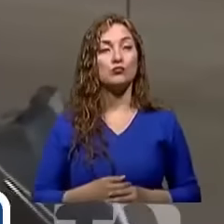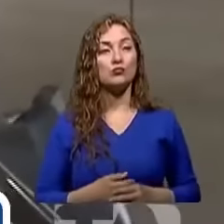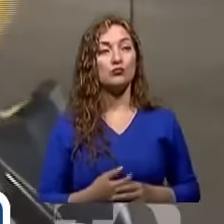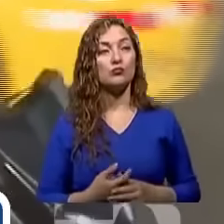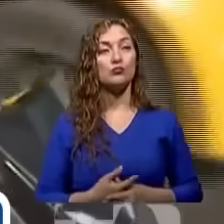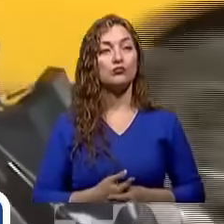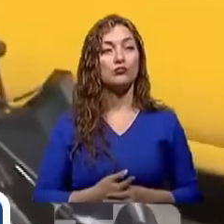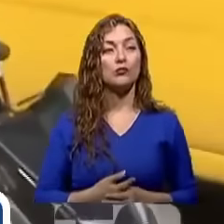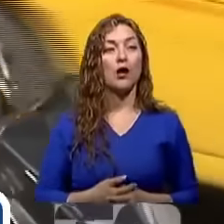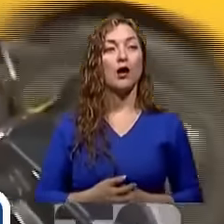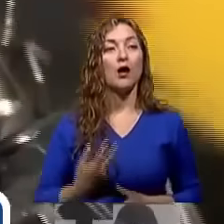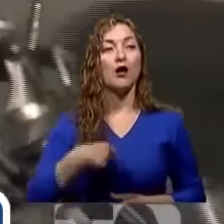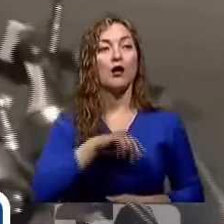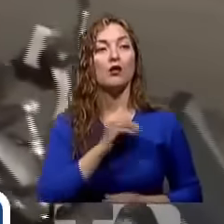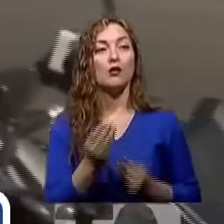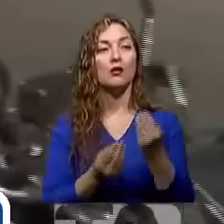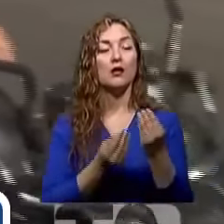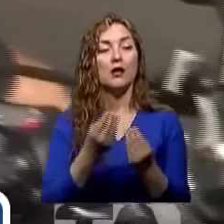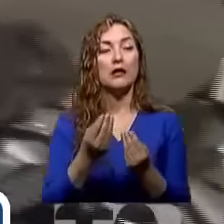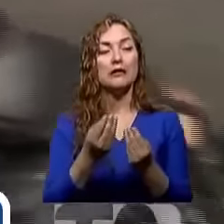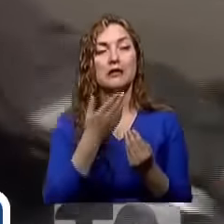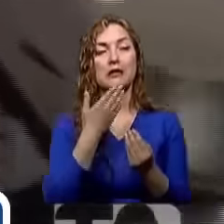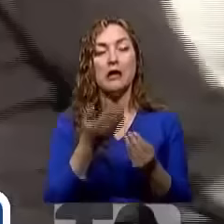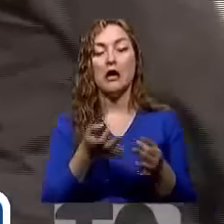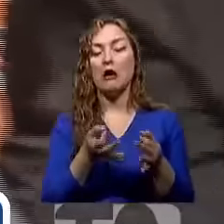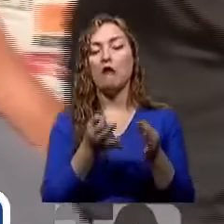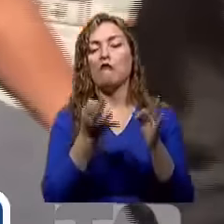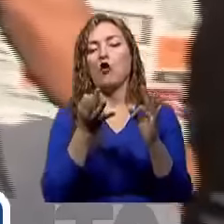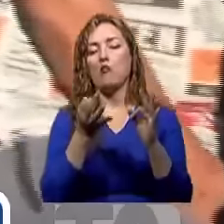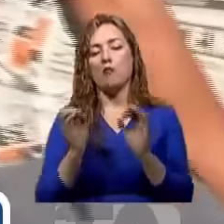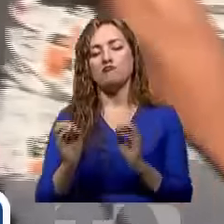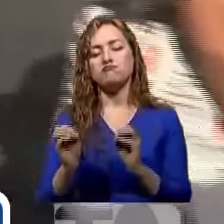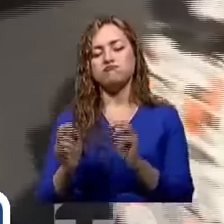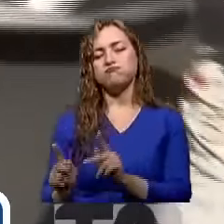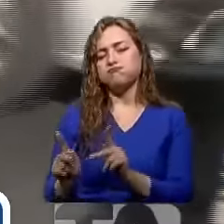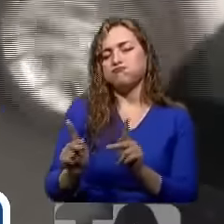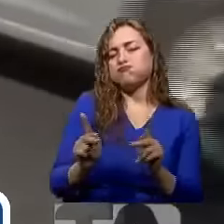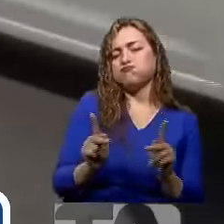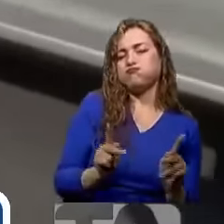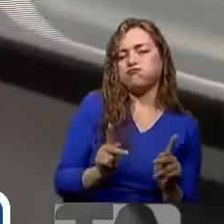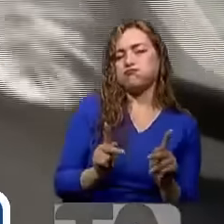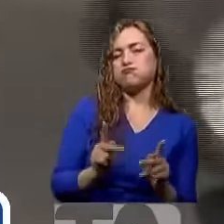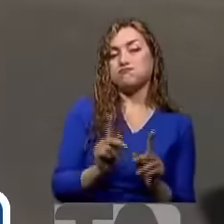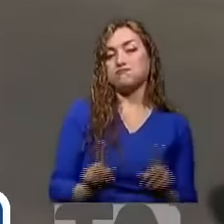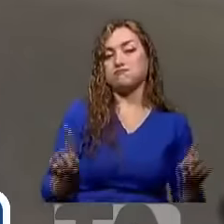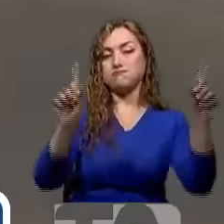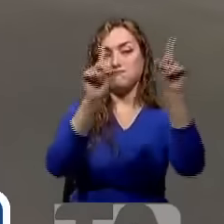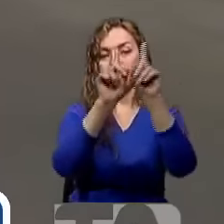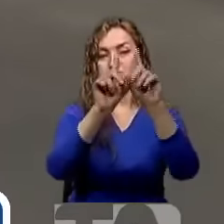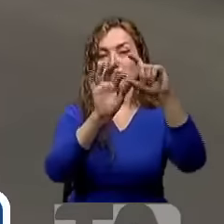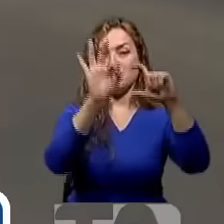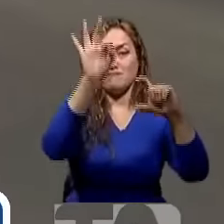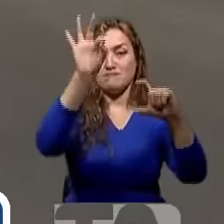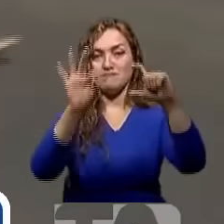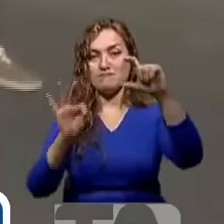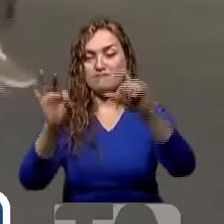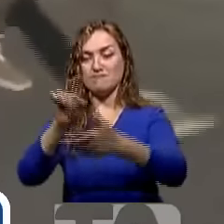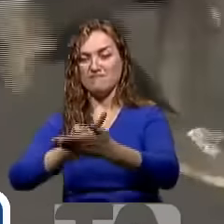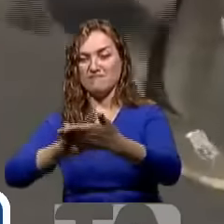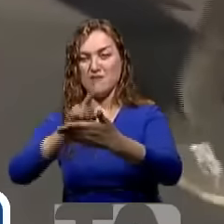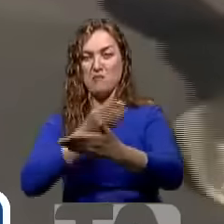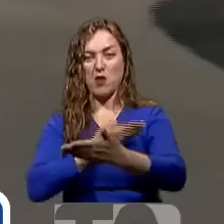es recabando de manera inteligente, de manera estudiada, las estadísticas que se manejan en el distrito Manuela Sáenz